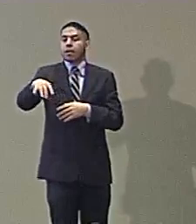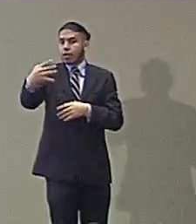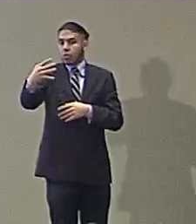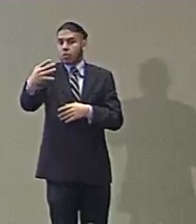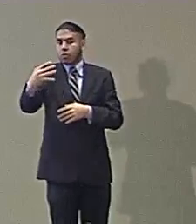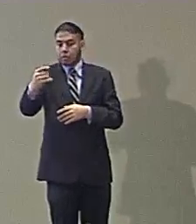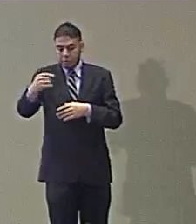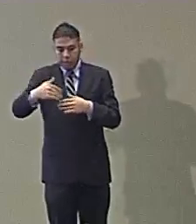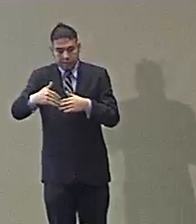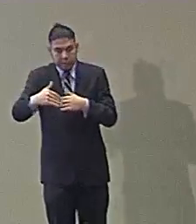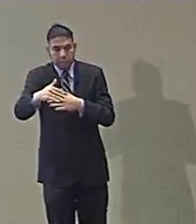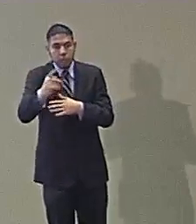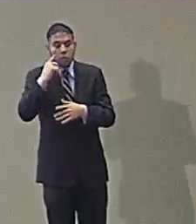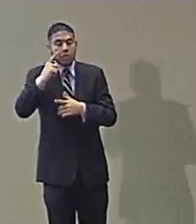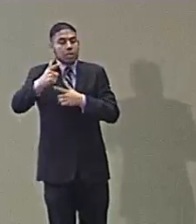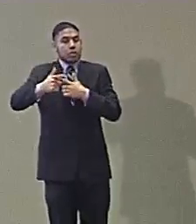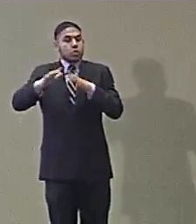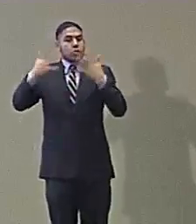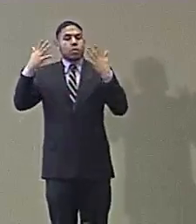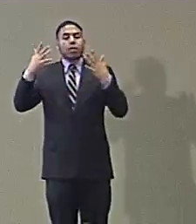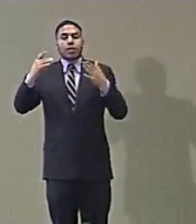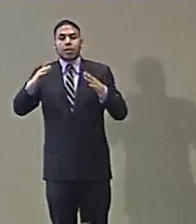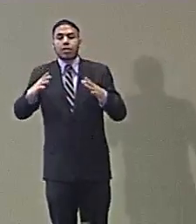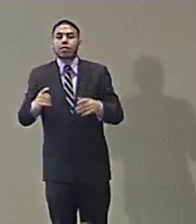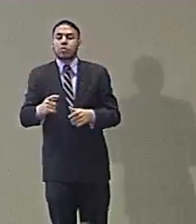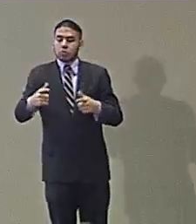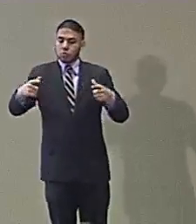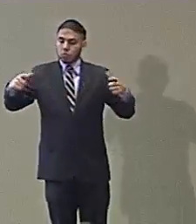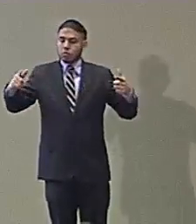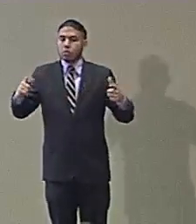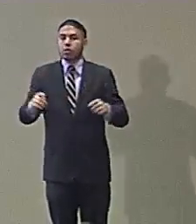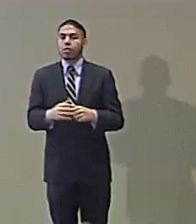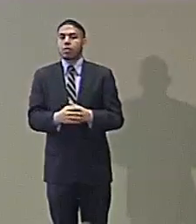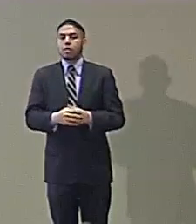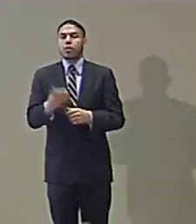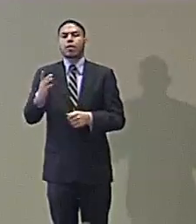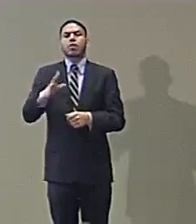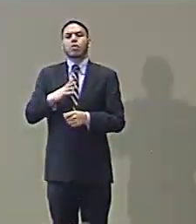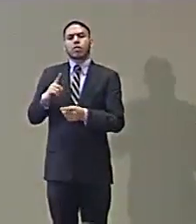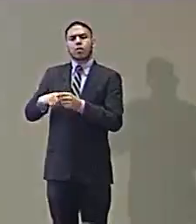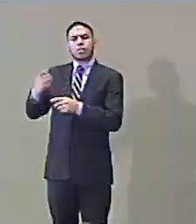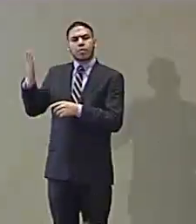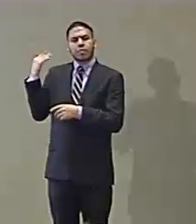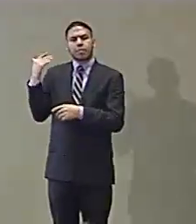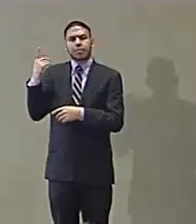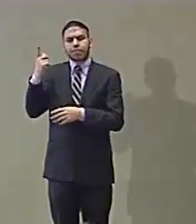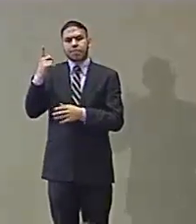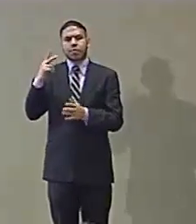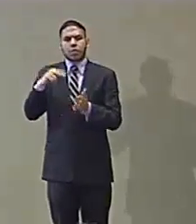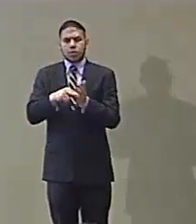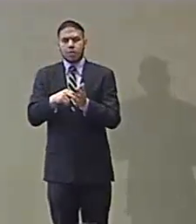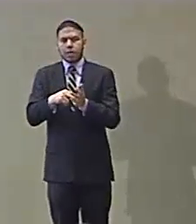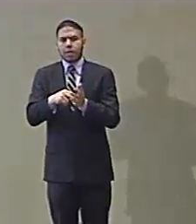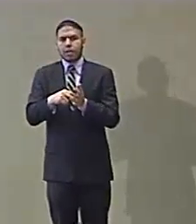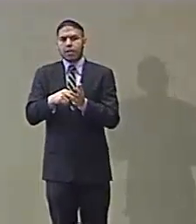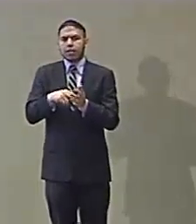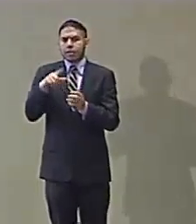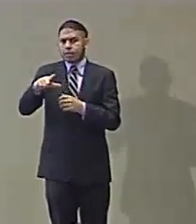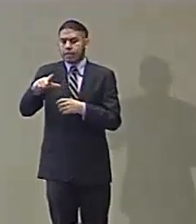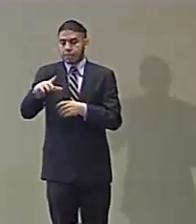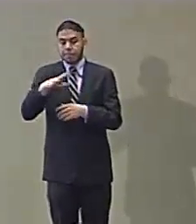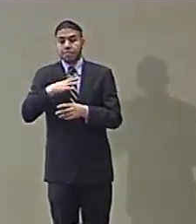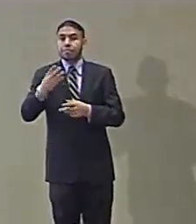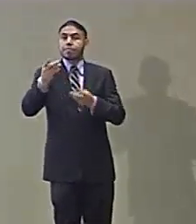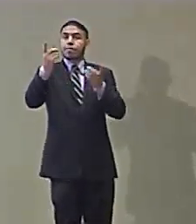de manera muy acelerada y si no algunos ejemplos en el primer semestre de este año 2017 ya recibimos